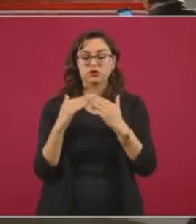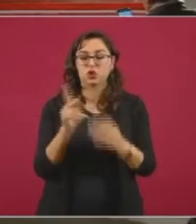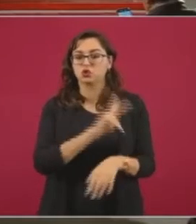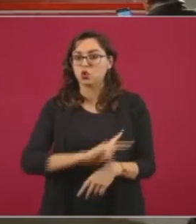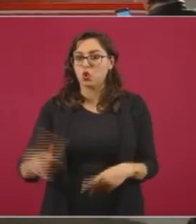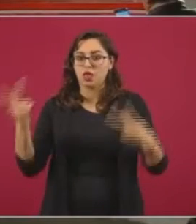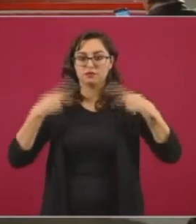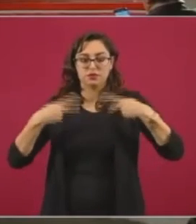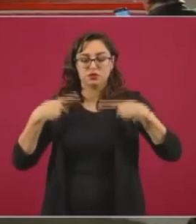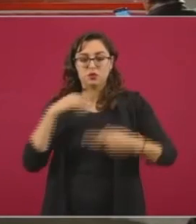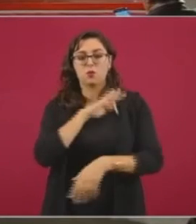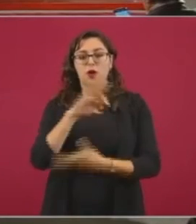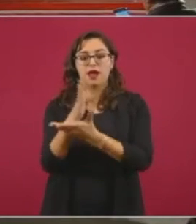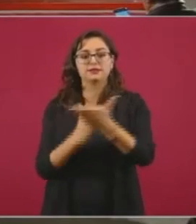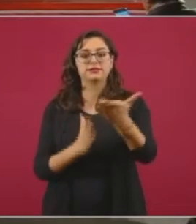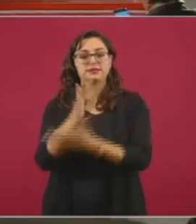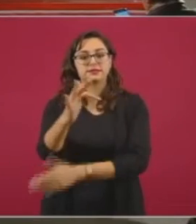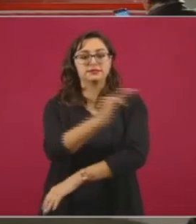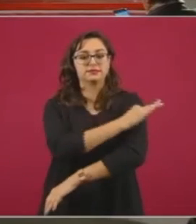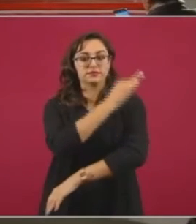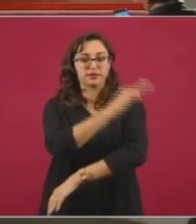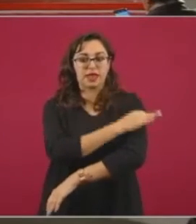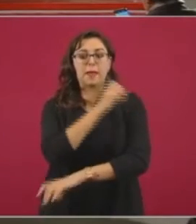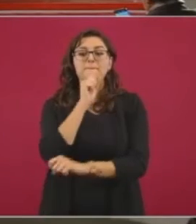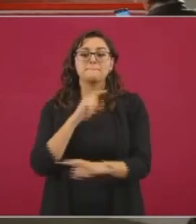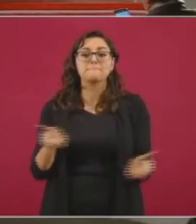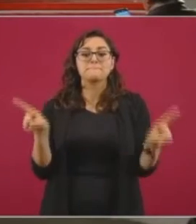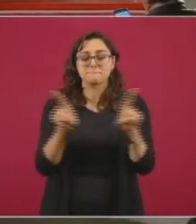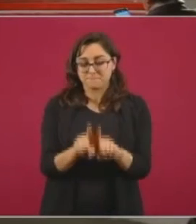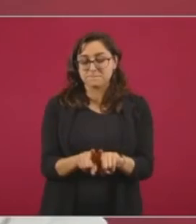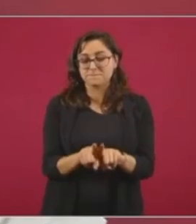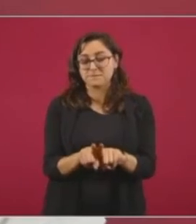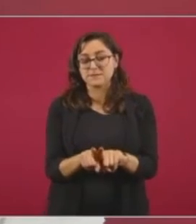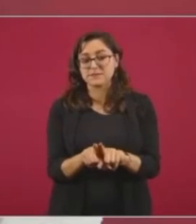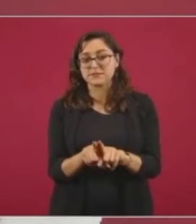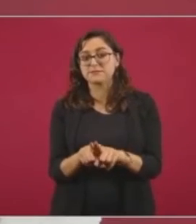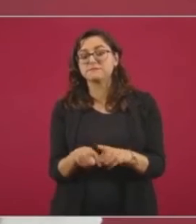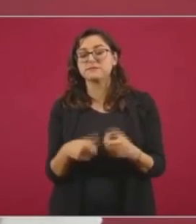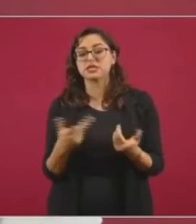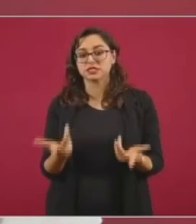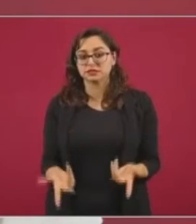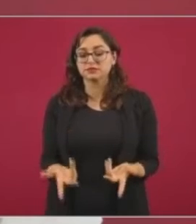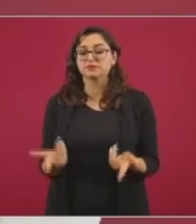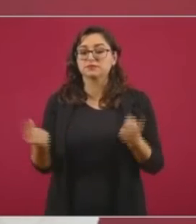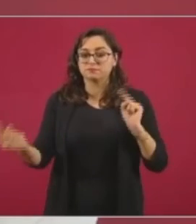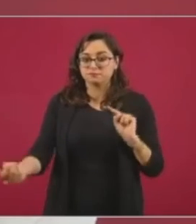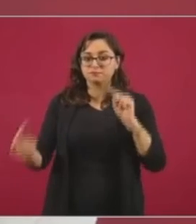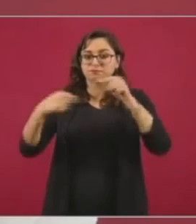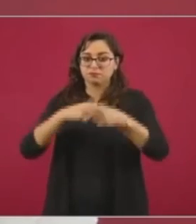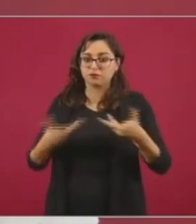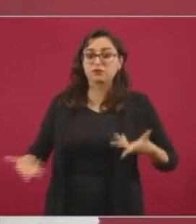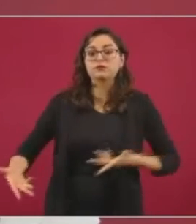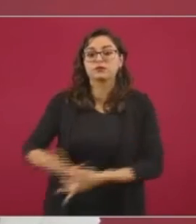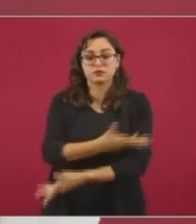uso de las vacunas, y está cimentado también en un principio de reciprocidad y